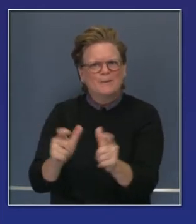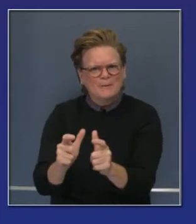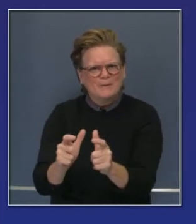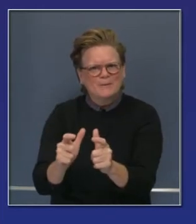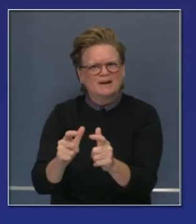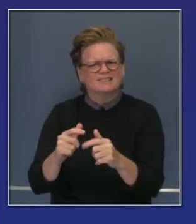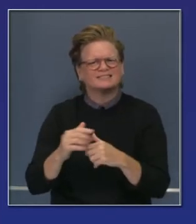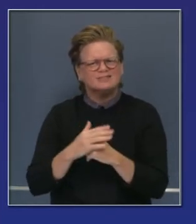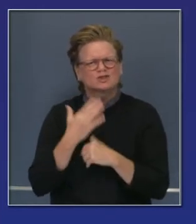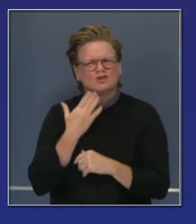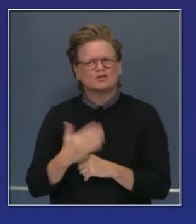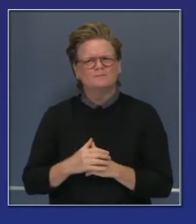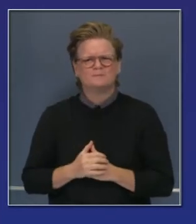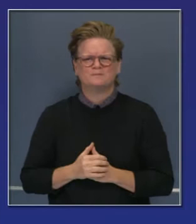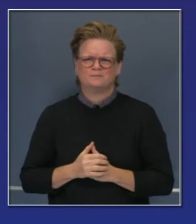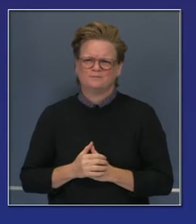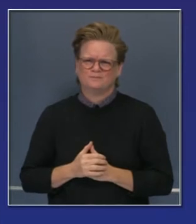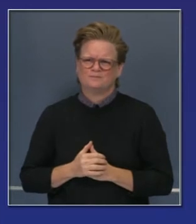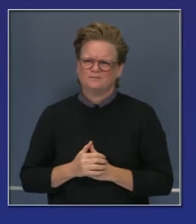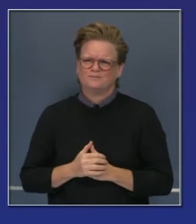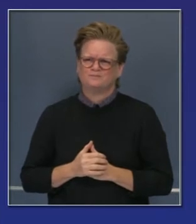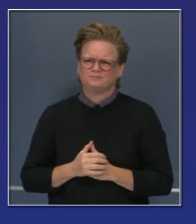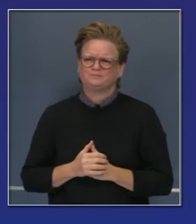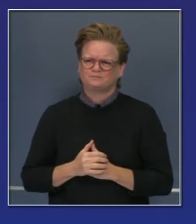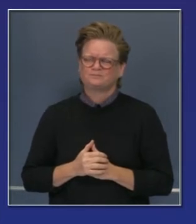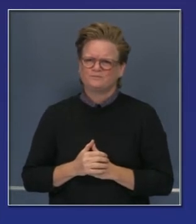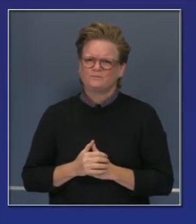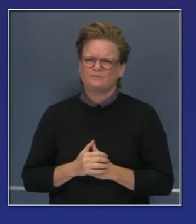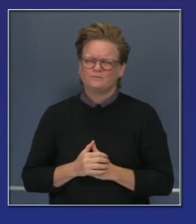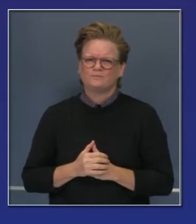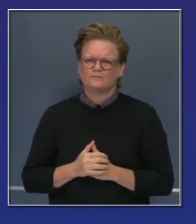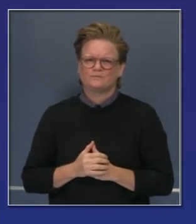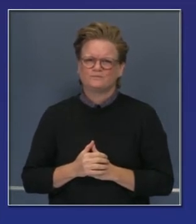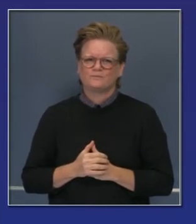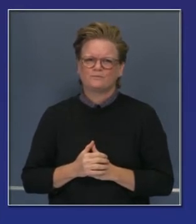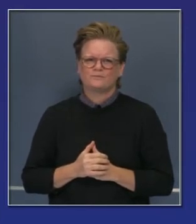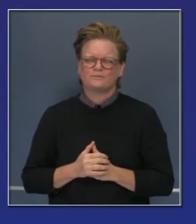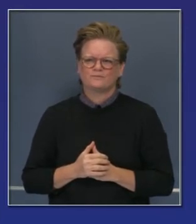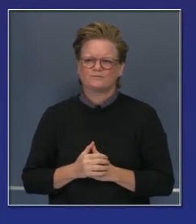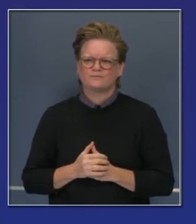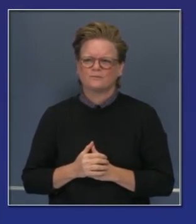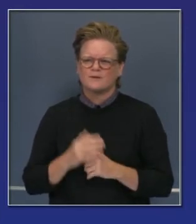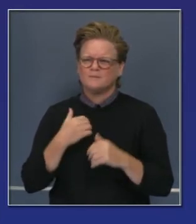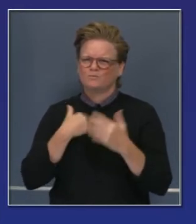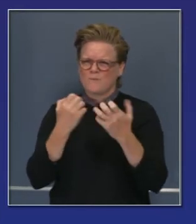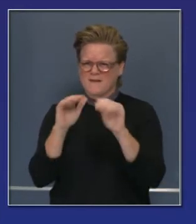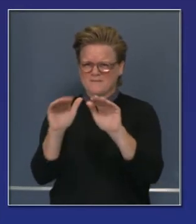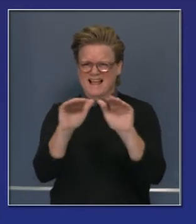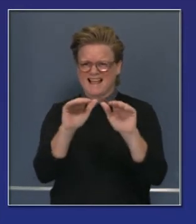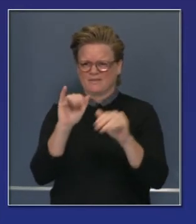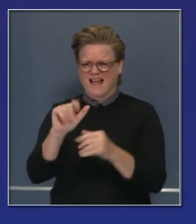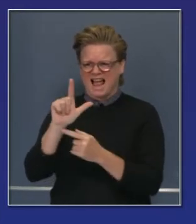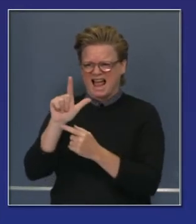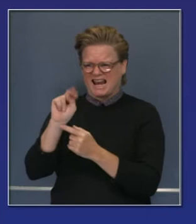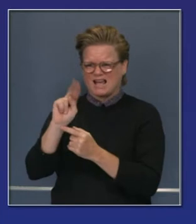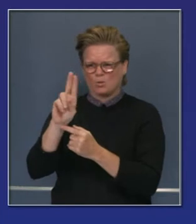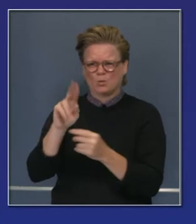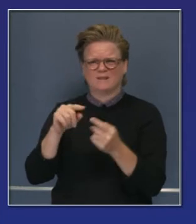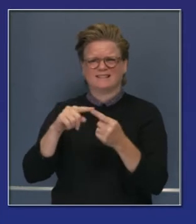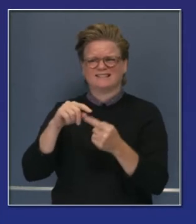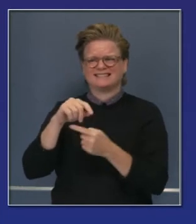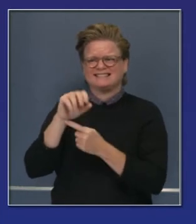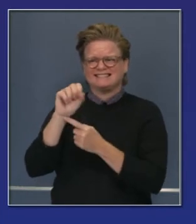Los acres se han mantenido algo estables en las últimas 48 horas. Les recuerdo que los incendios de